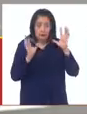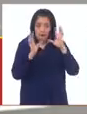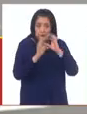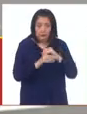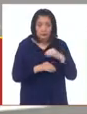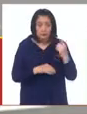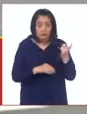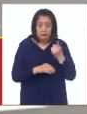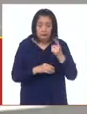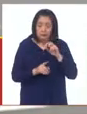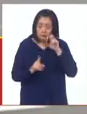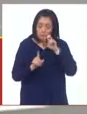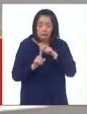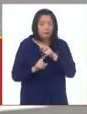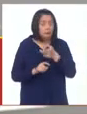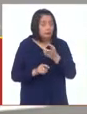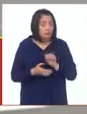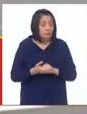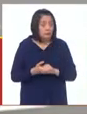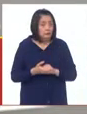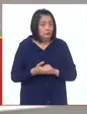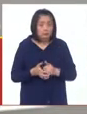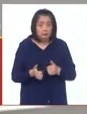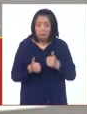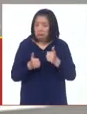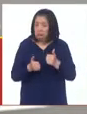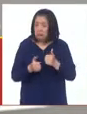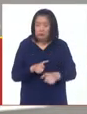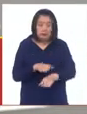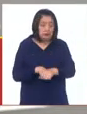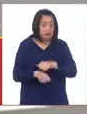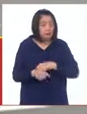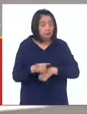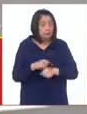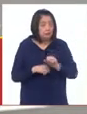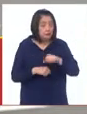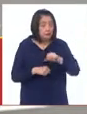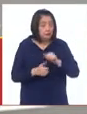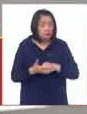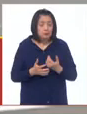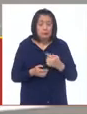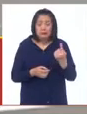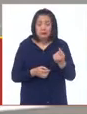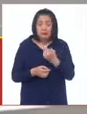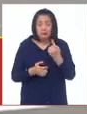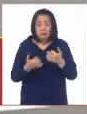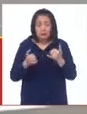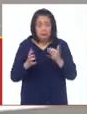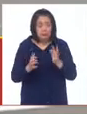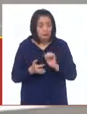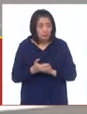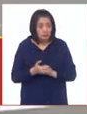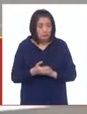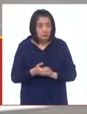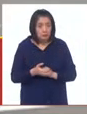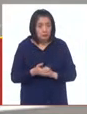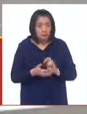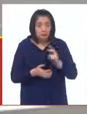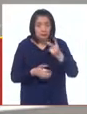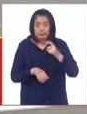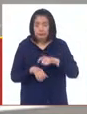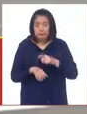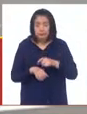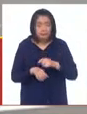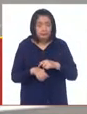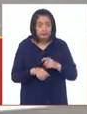que todos fuimos testigos del extraordinario esfuerzo que se puso por parte de todos los jugadores, de un segundo